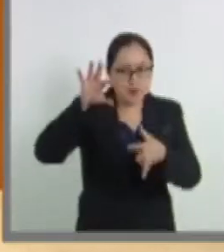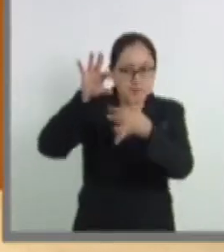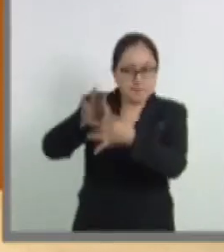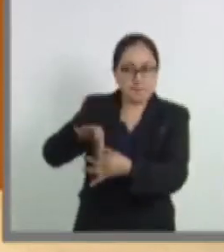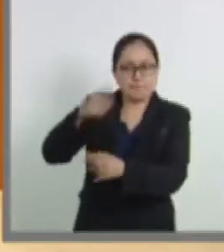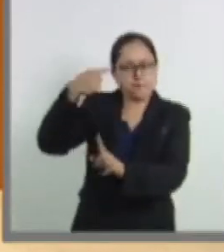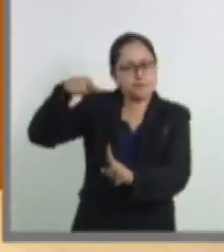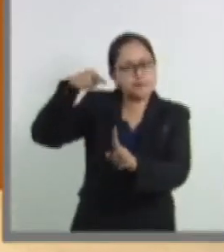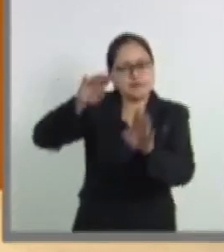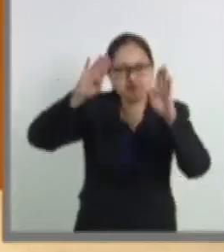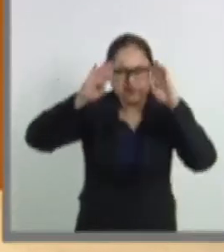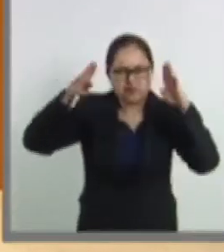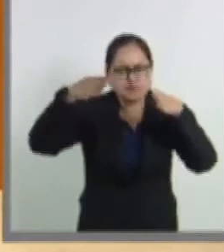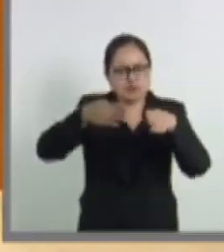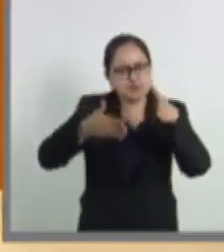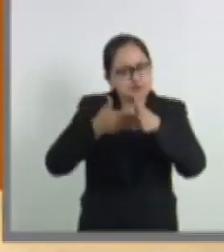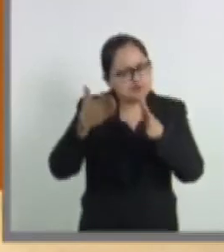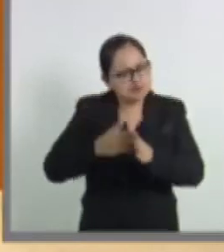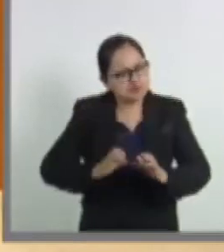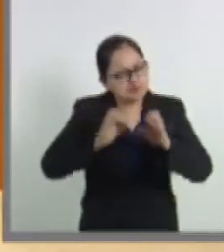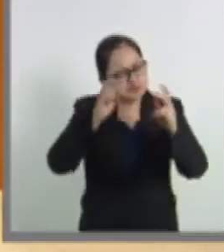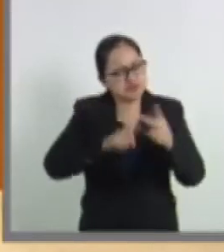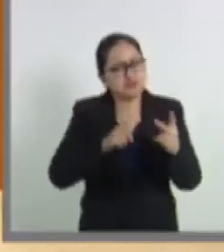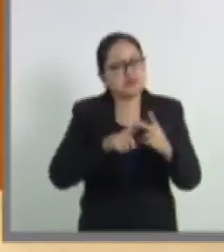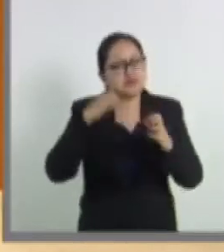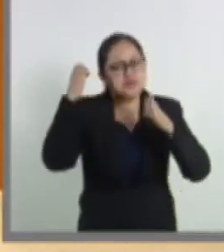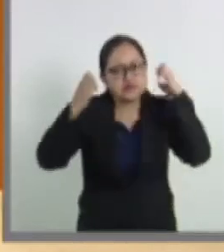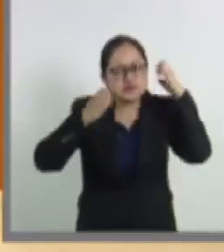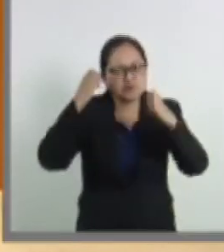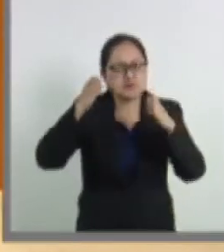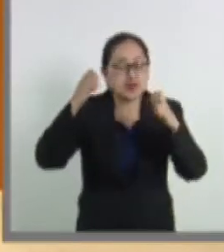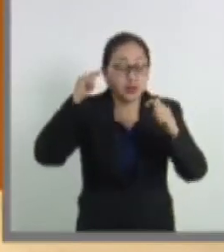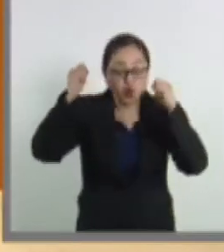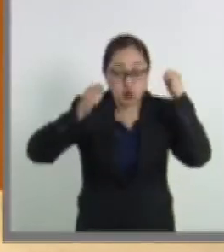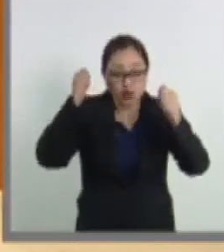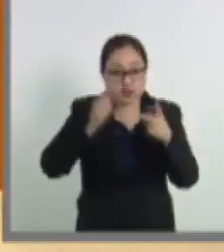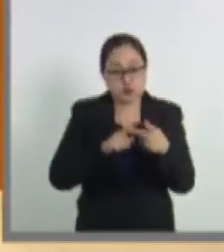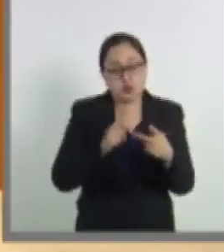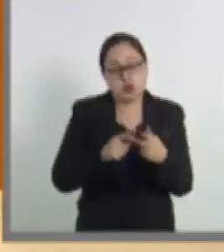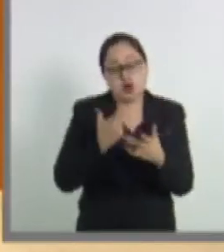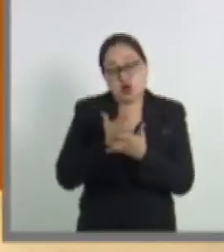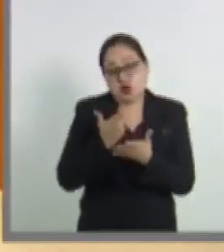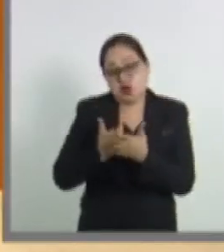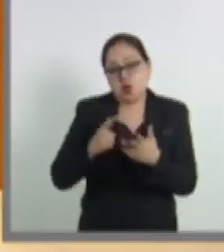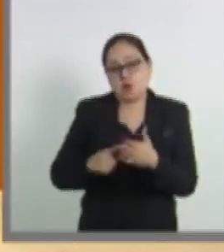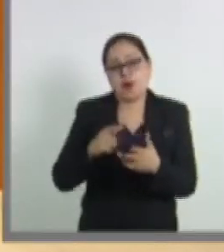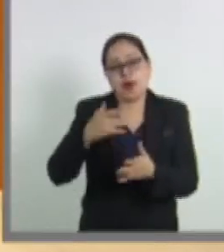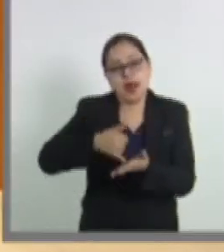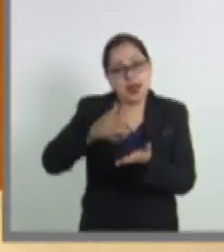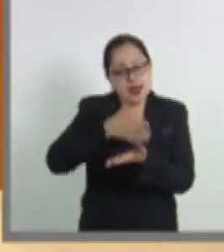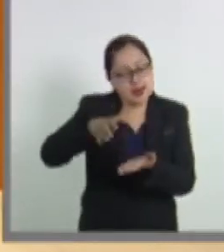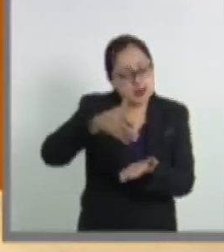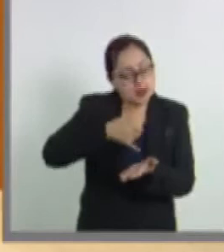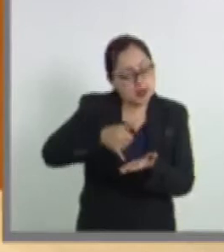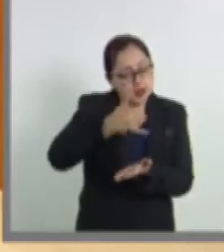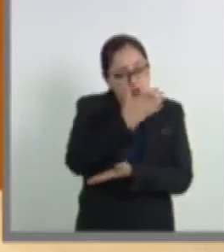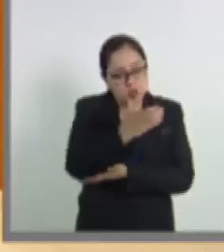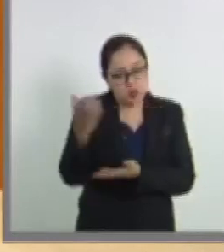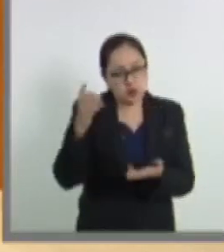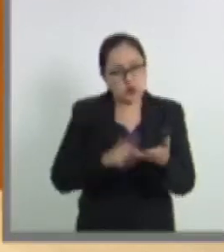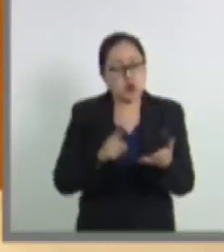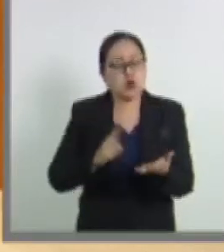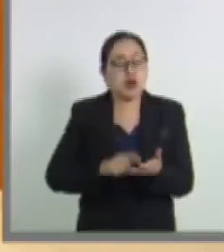se ha enfocado en infraestructura, turismo, promoción económica, agricultura, educación, salud y fortalecimiento